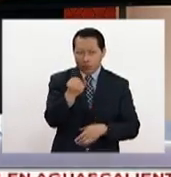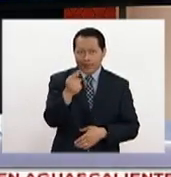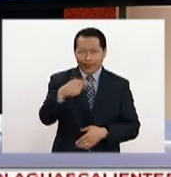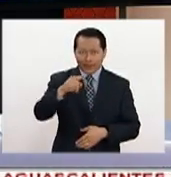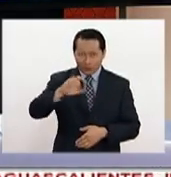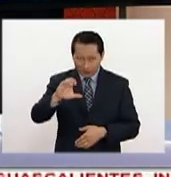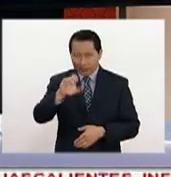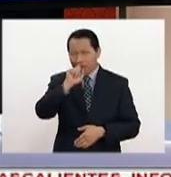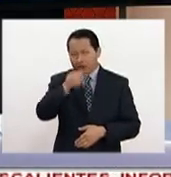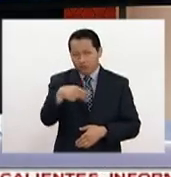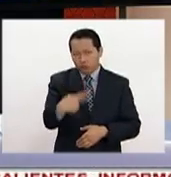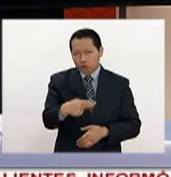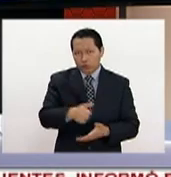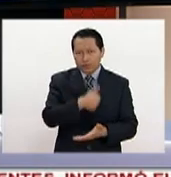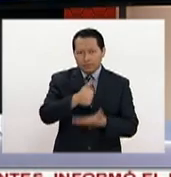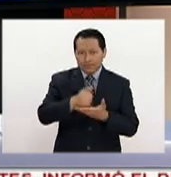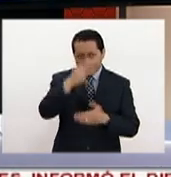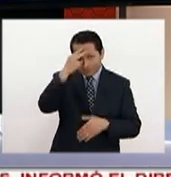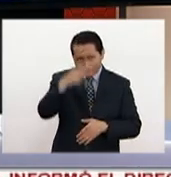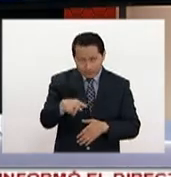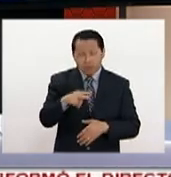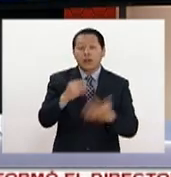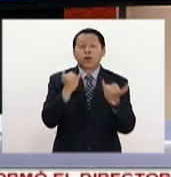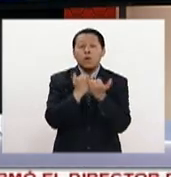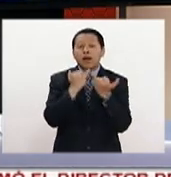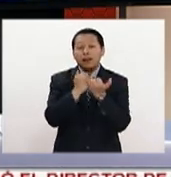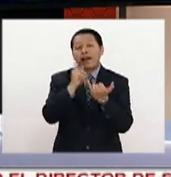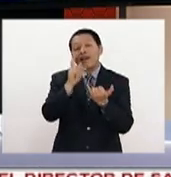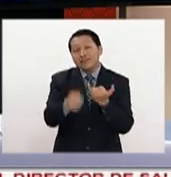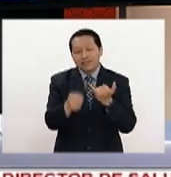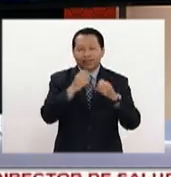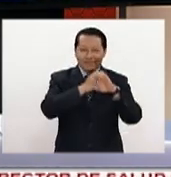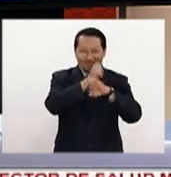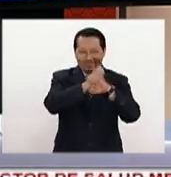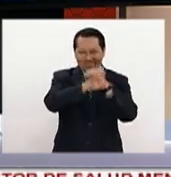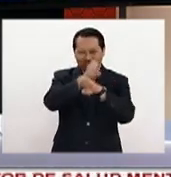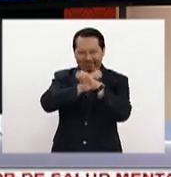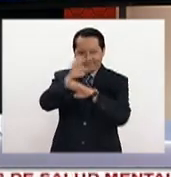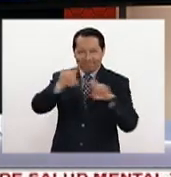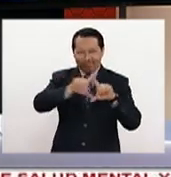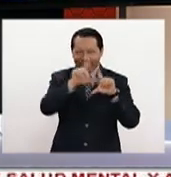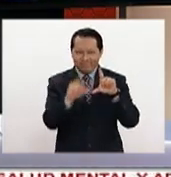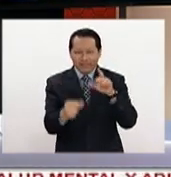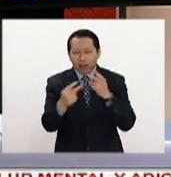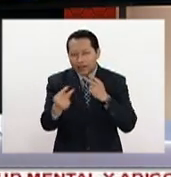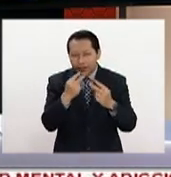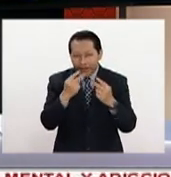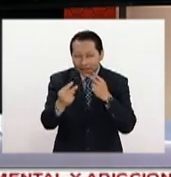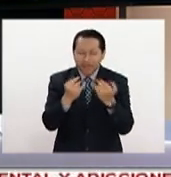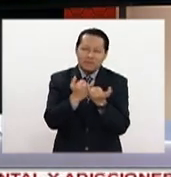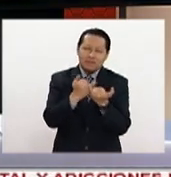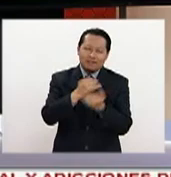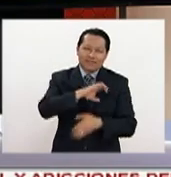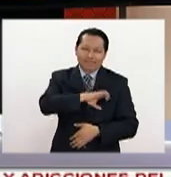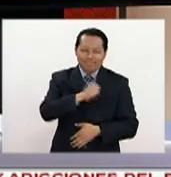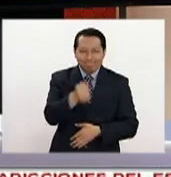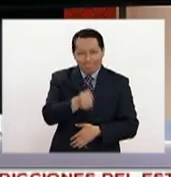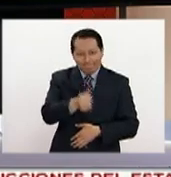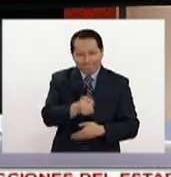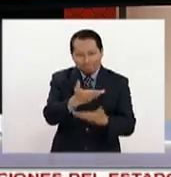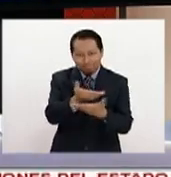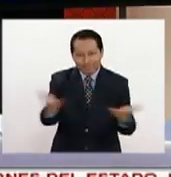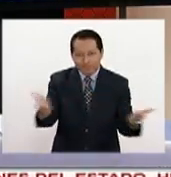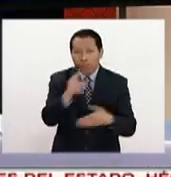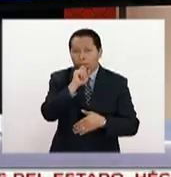grados centígrados en la capital del país. Desde aquí, como siempre, un saludo muy afectuoso también a quienes nos están viendo en el interior de la